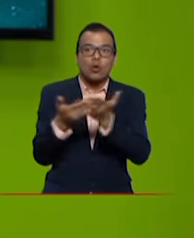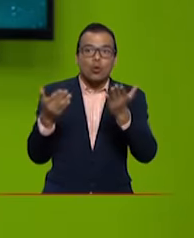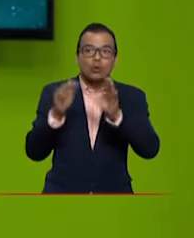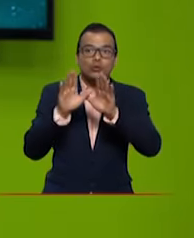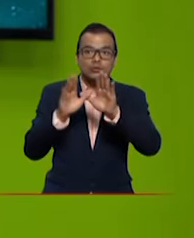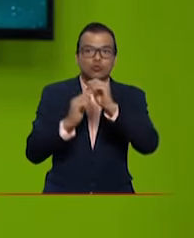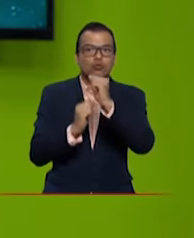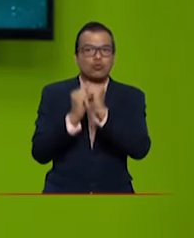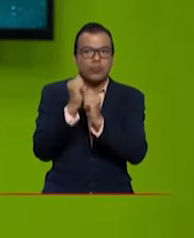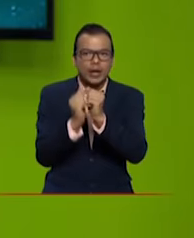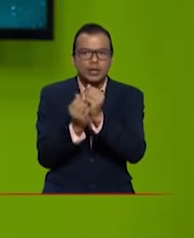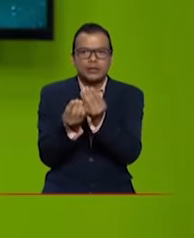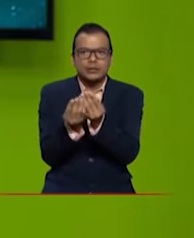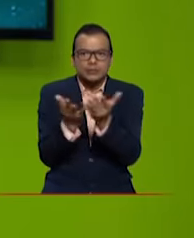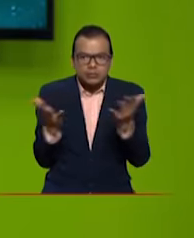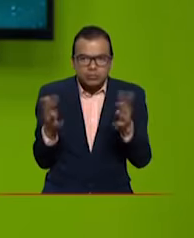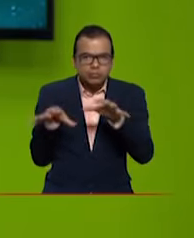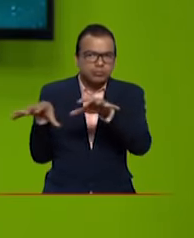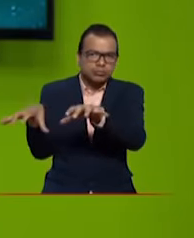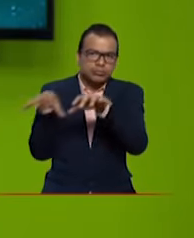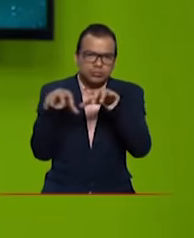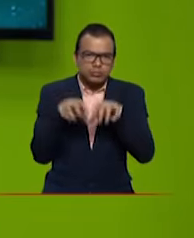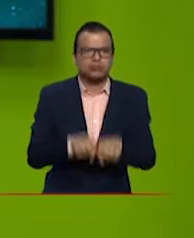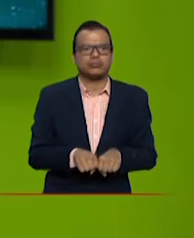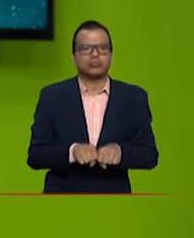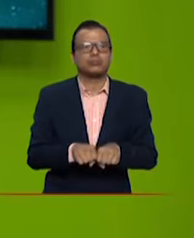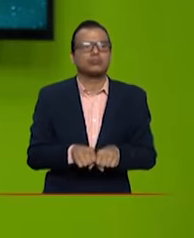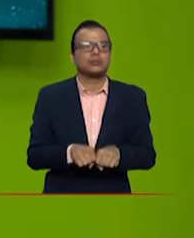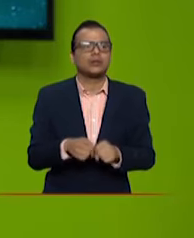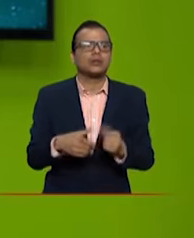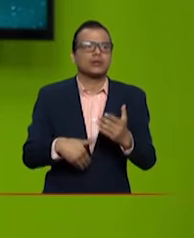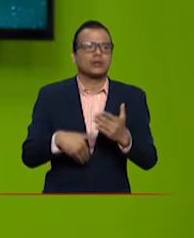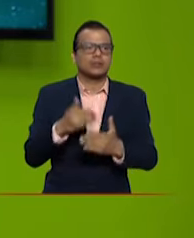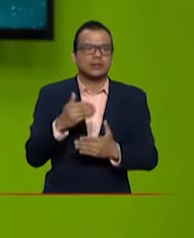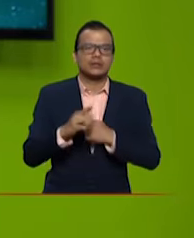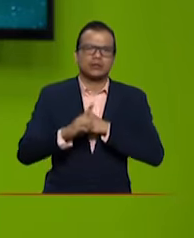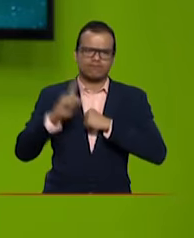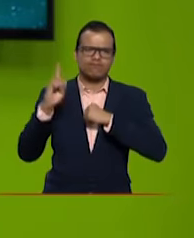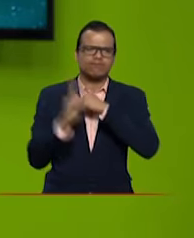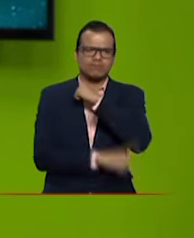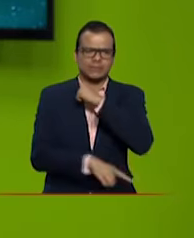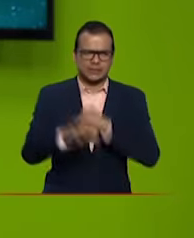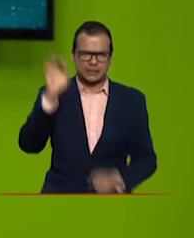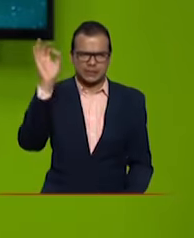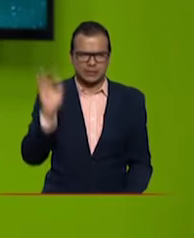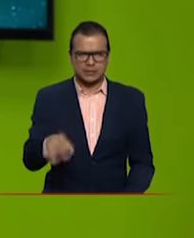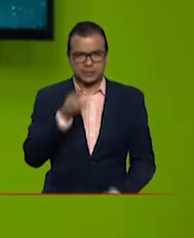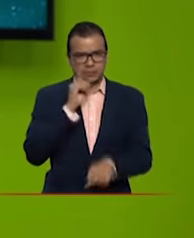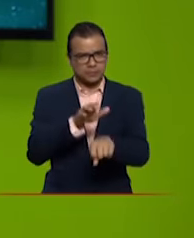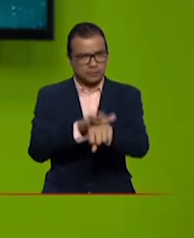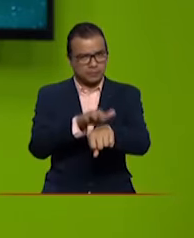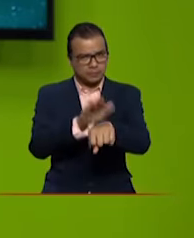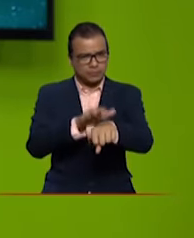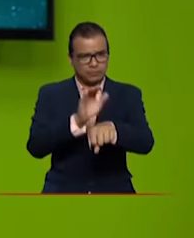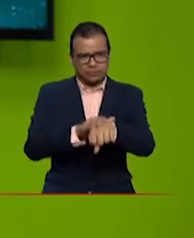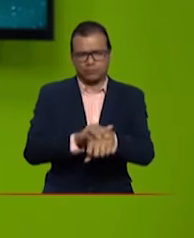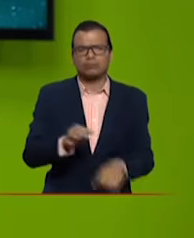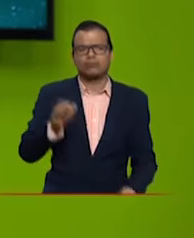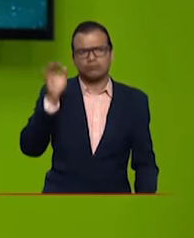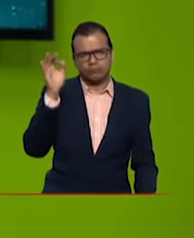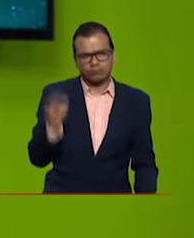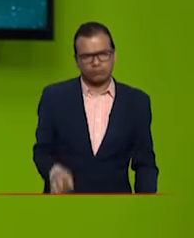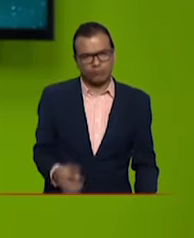cualquier maquinaria que se encuentre en la zona e inicia el proceso sancionatorio respectivo. Yo quiero hacer claridad en este hecho. No